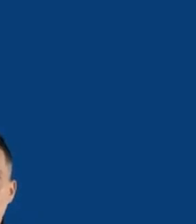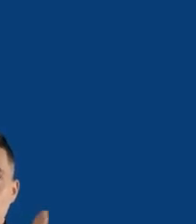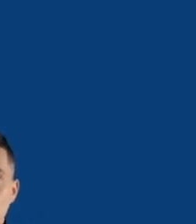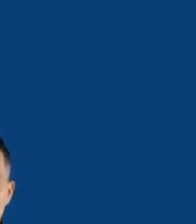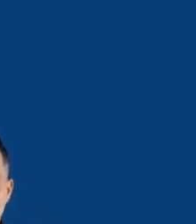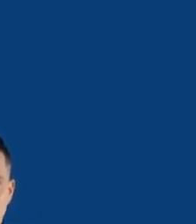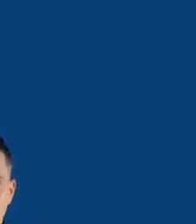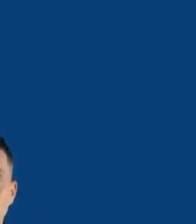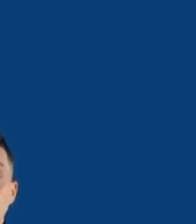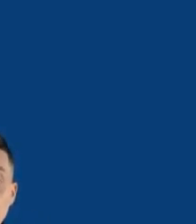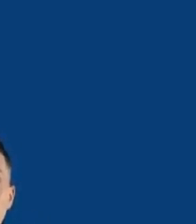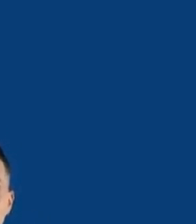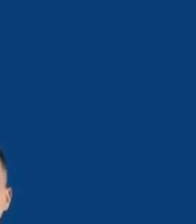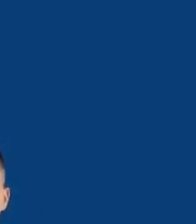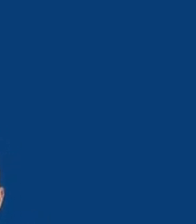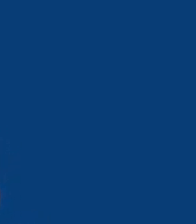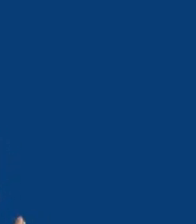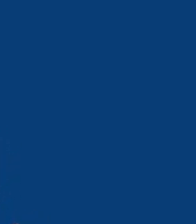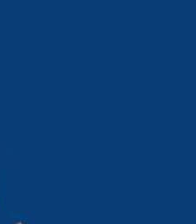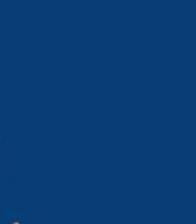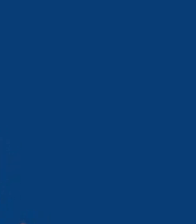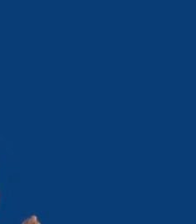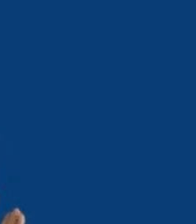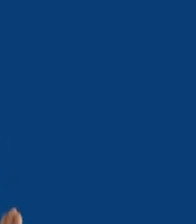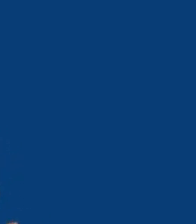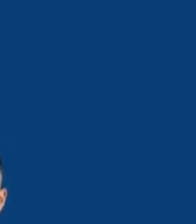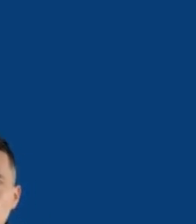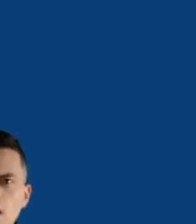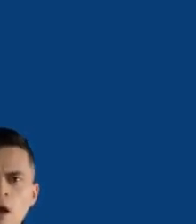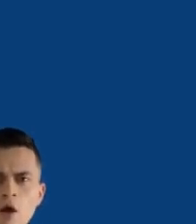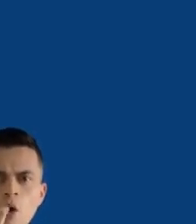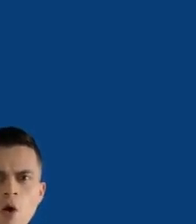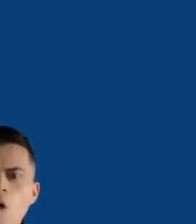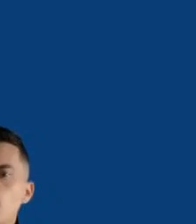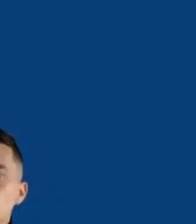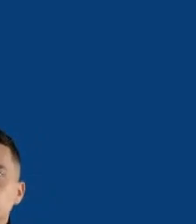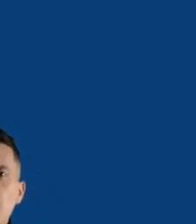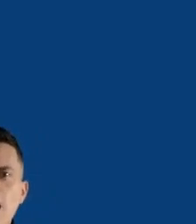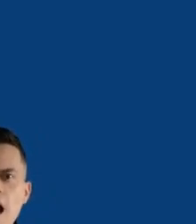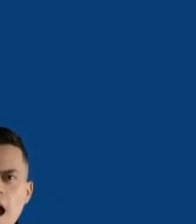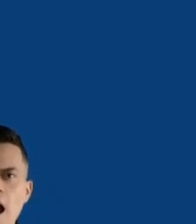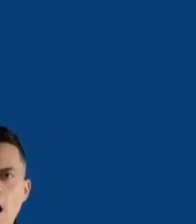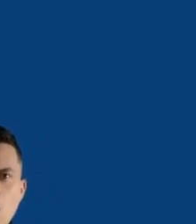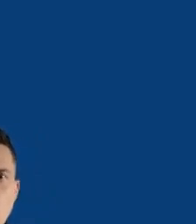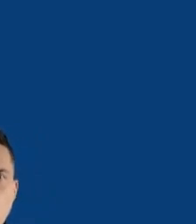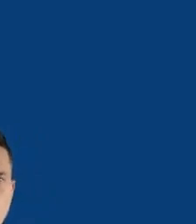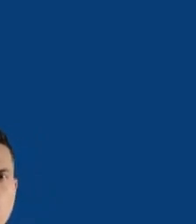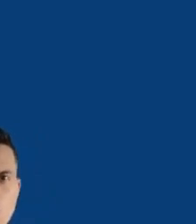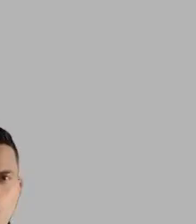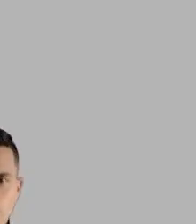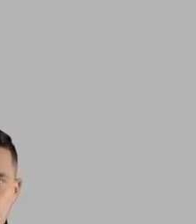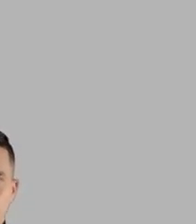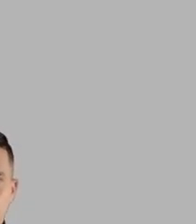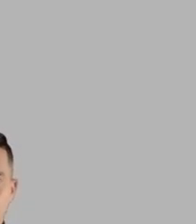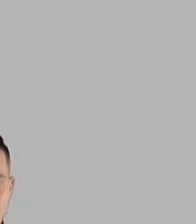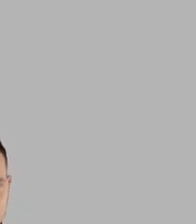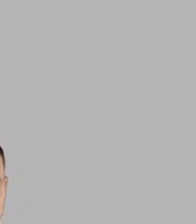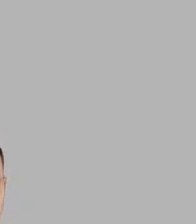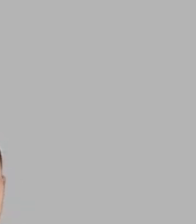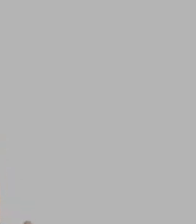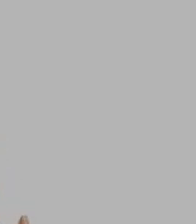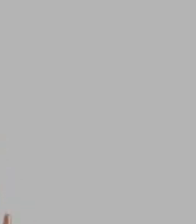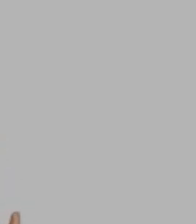en 2022. Este censo proporcionará información para conocer mejor el universo de las actividades económicas en el país.